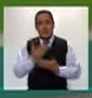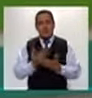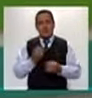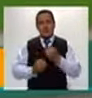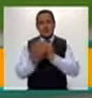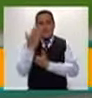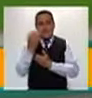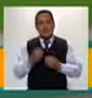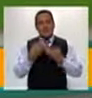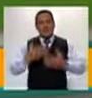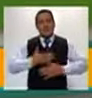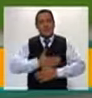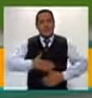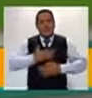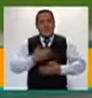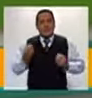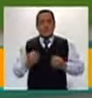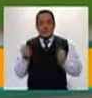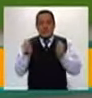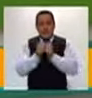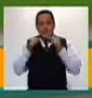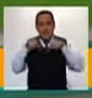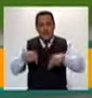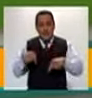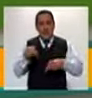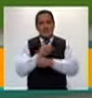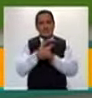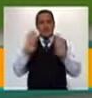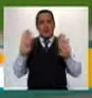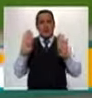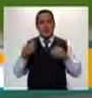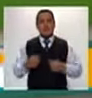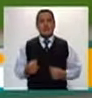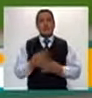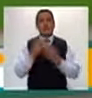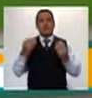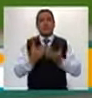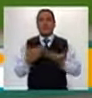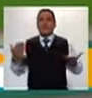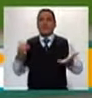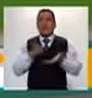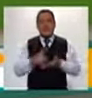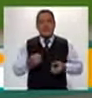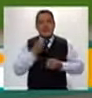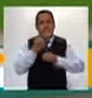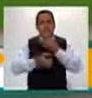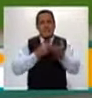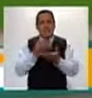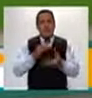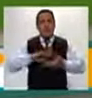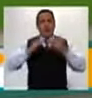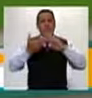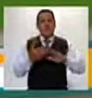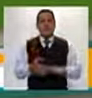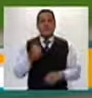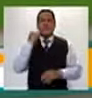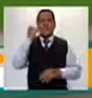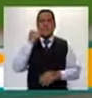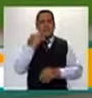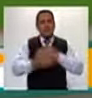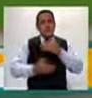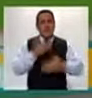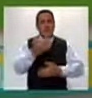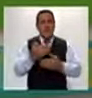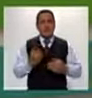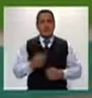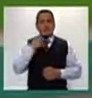logía es muy complacido poder estar en sin barreras y hay tantas cosas que dar a conocer a la comunidad sobre los derechos los avances